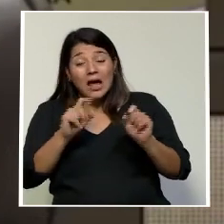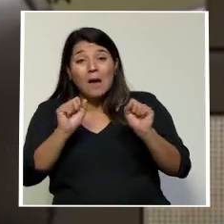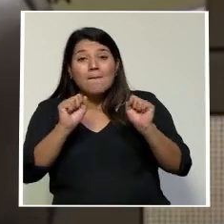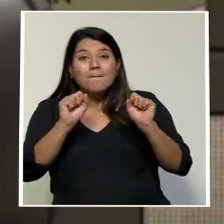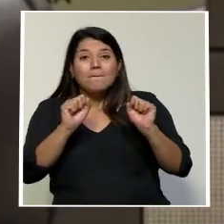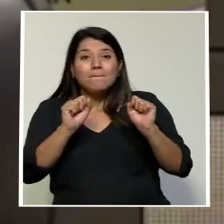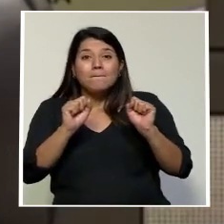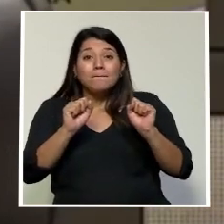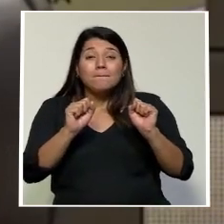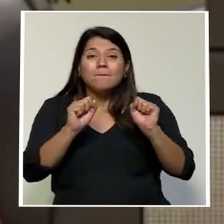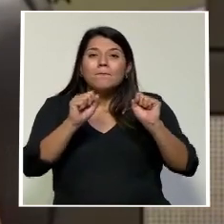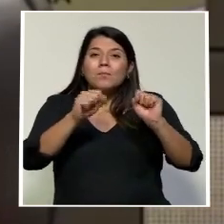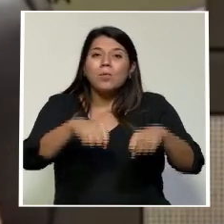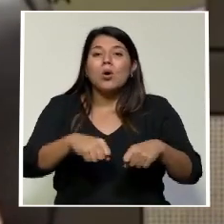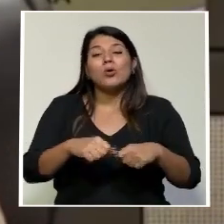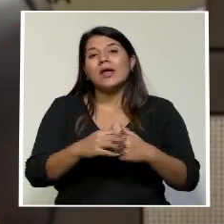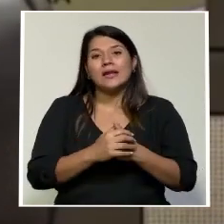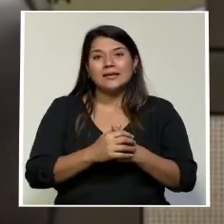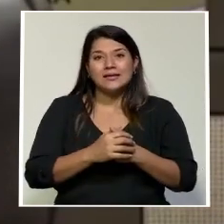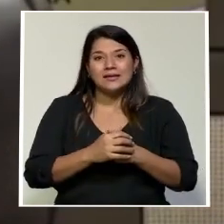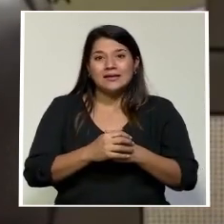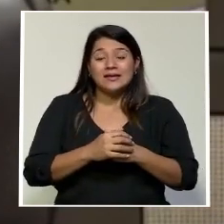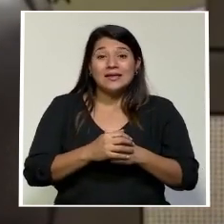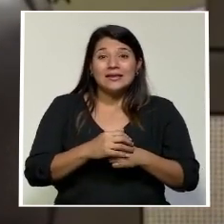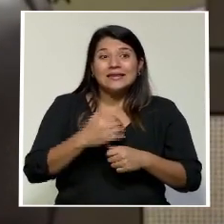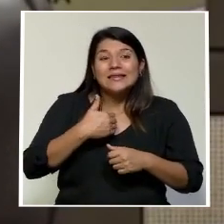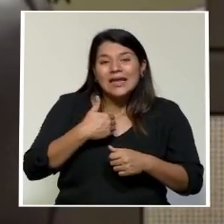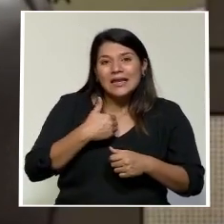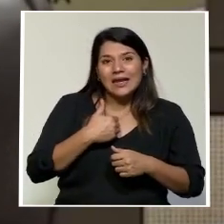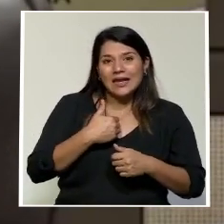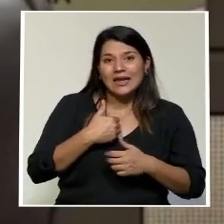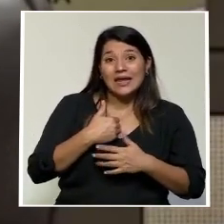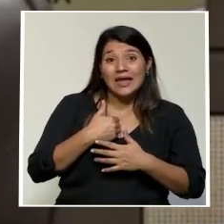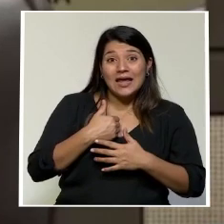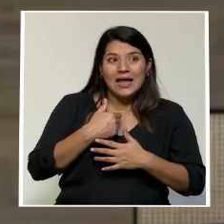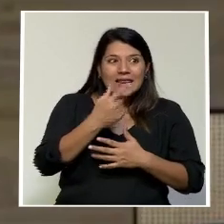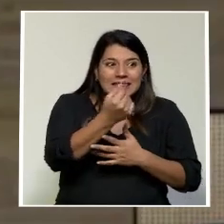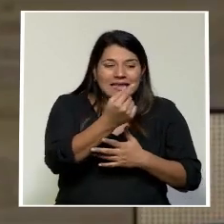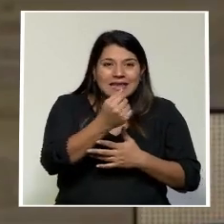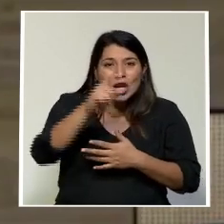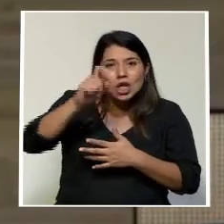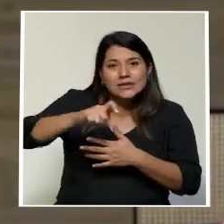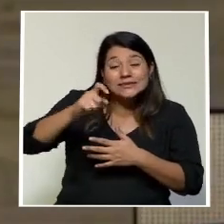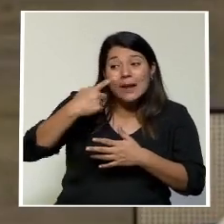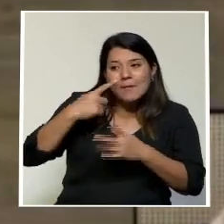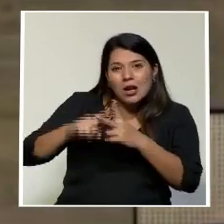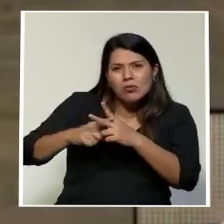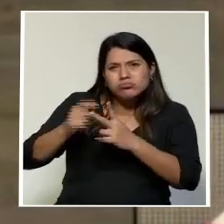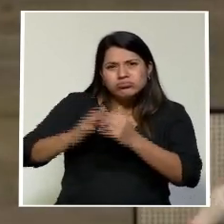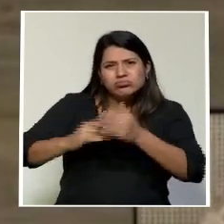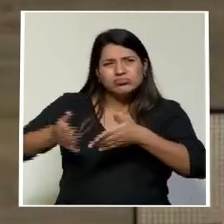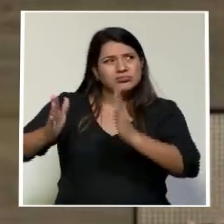pequeña que es, pero absolutamente necesaria en la infraestructura pública. Diputados, ¿vieron qué drama?